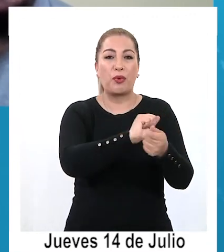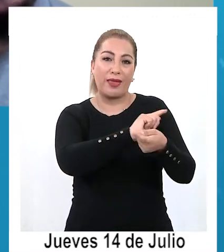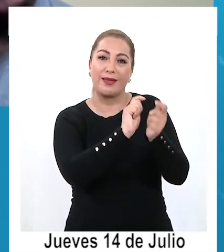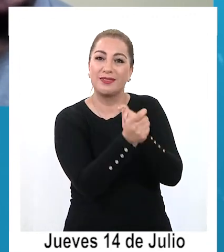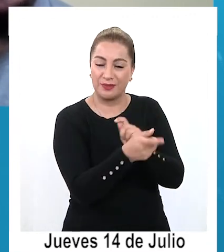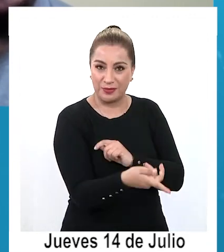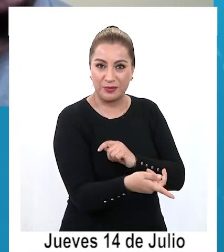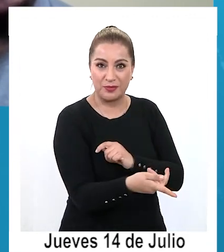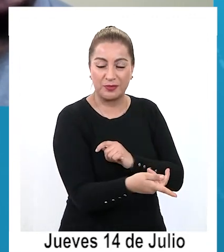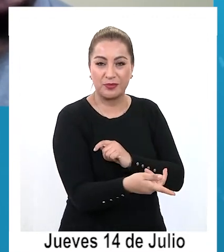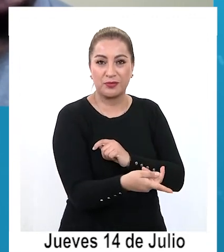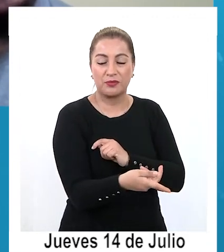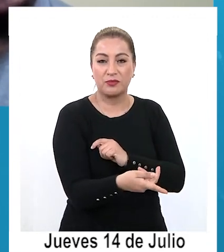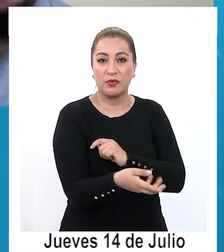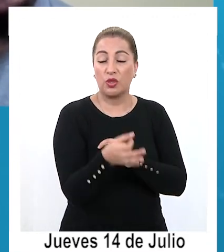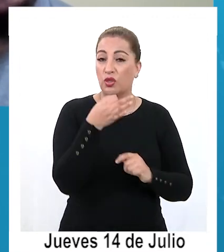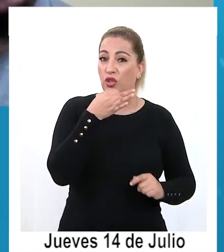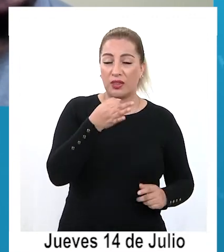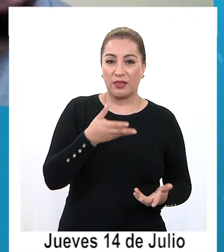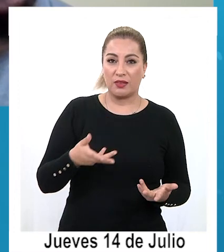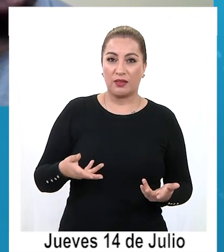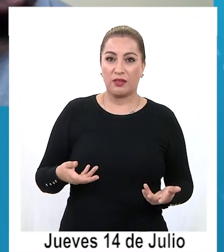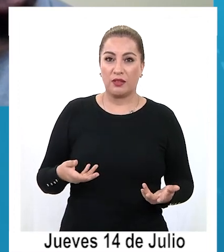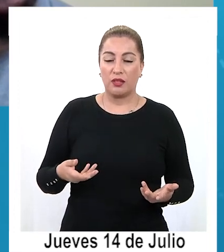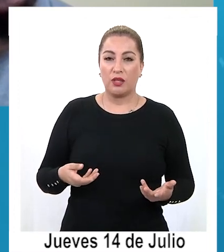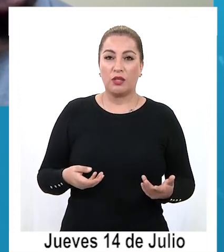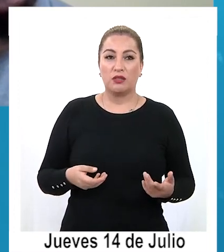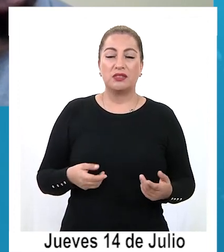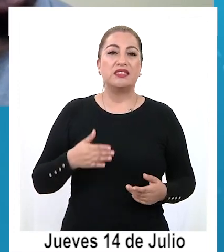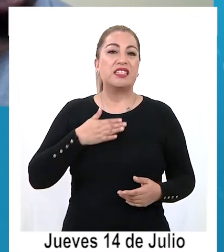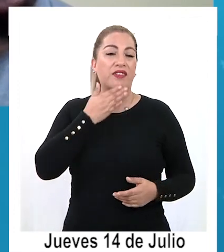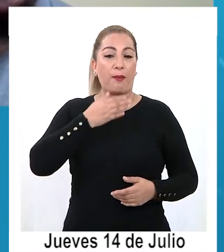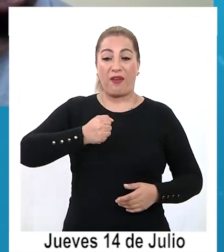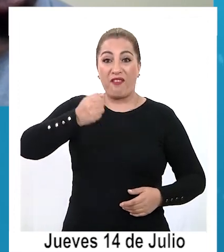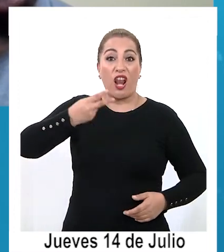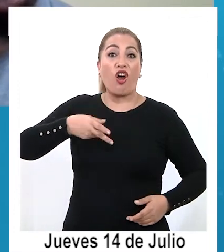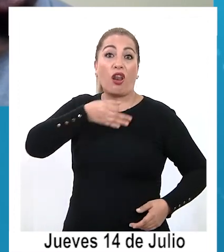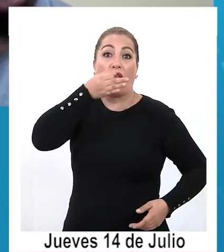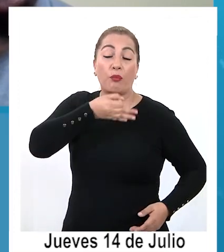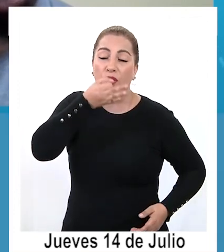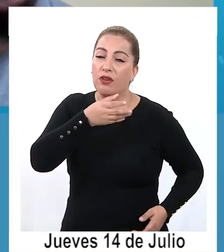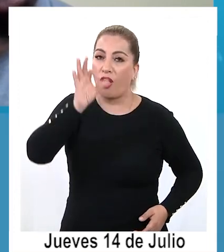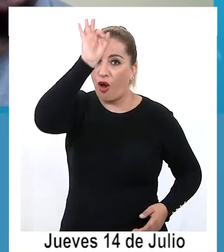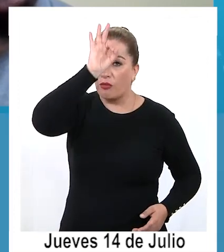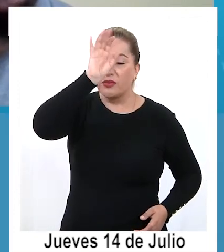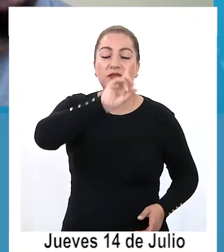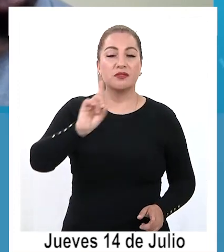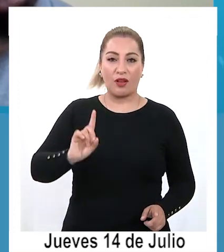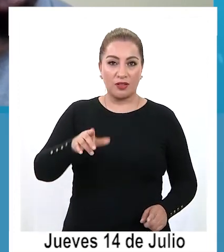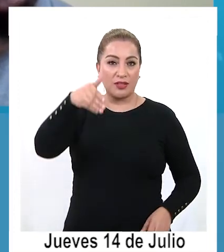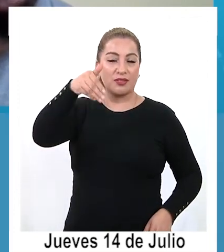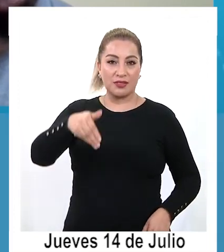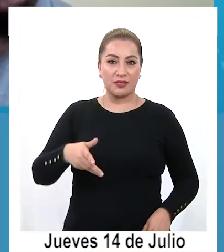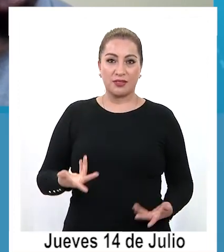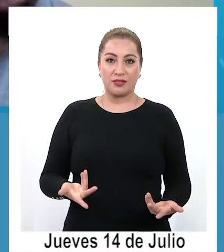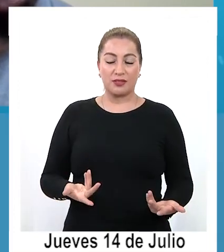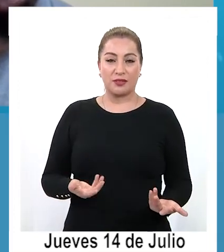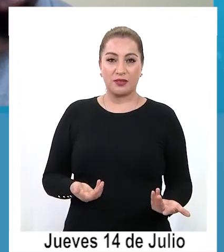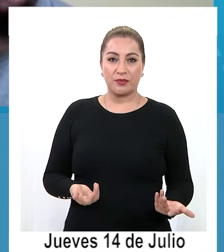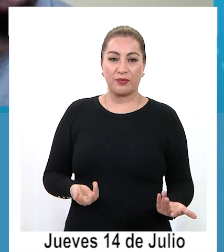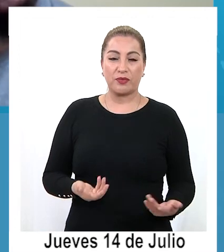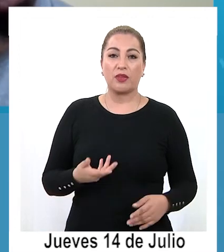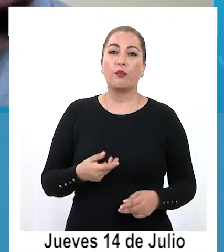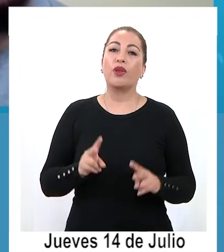garantizado constitucionalmente. Y yo no estoy haciendo aquí ningún juicio de valor, estoy haciendo un análisis simplemente de lo que existe en parte de